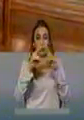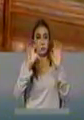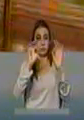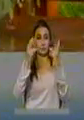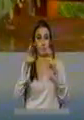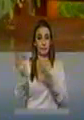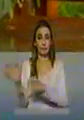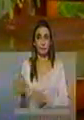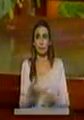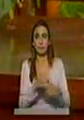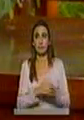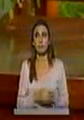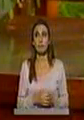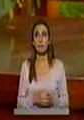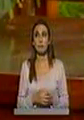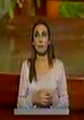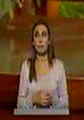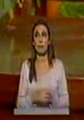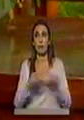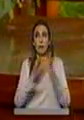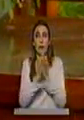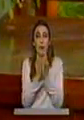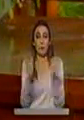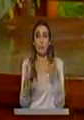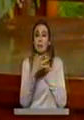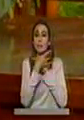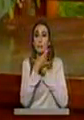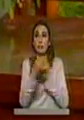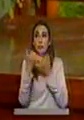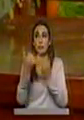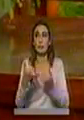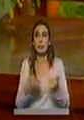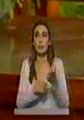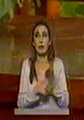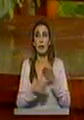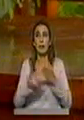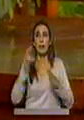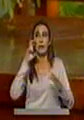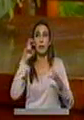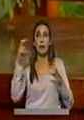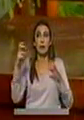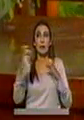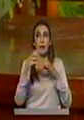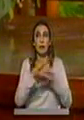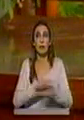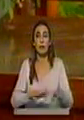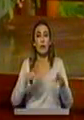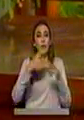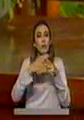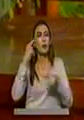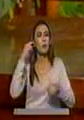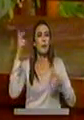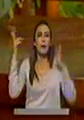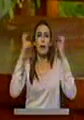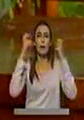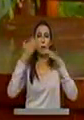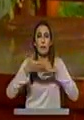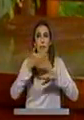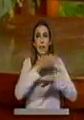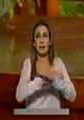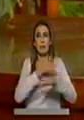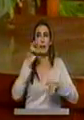Y me dio mucha satisfacción cuando a ella la nombraron. Yo conocía su voz, su nombre, lo había escuchado mucho tiempo, porque